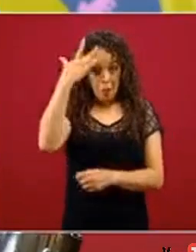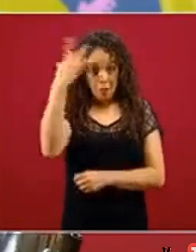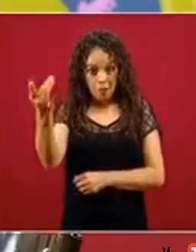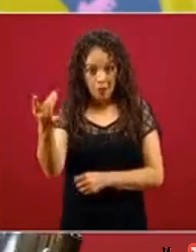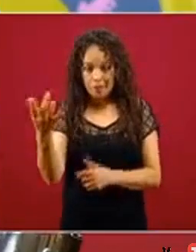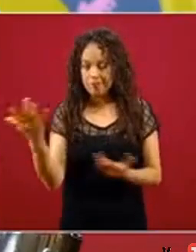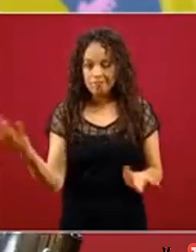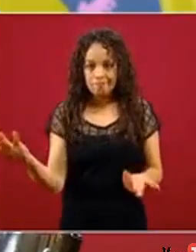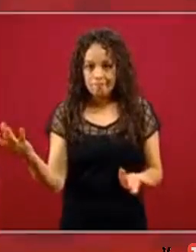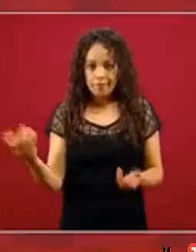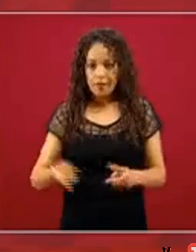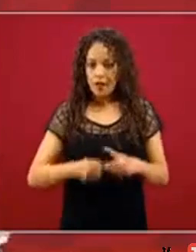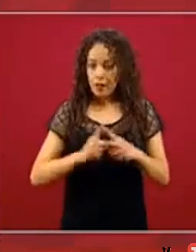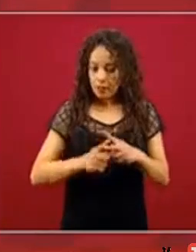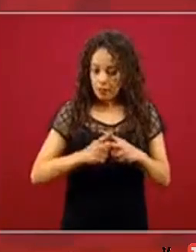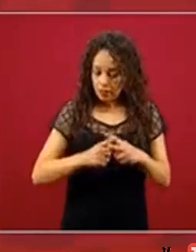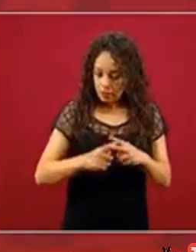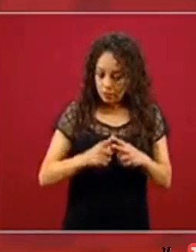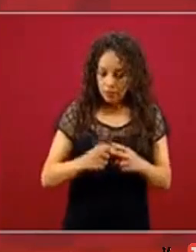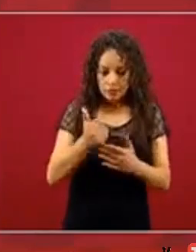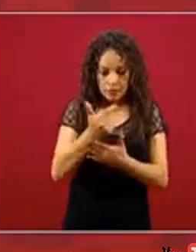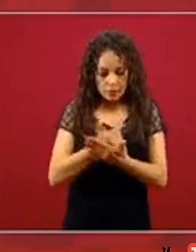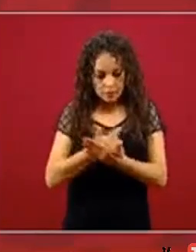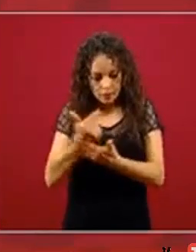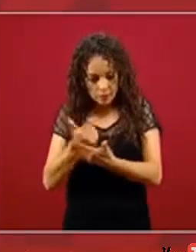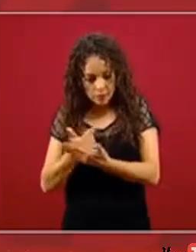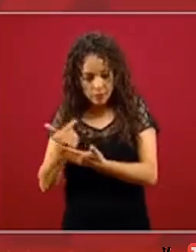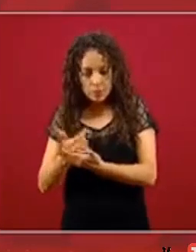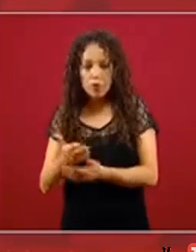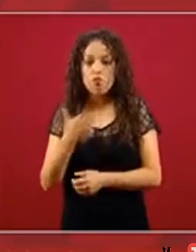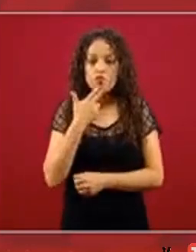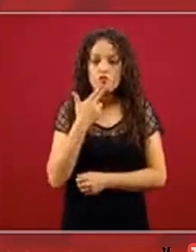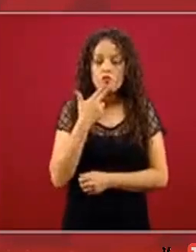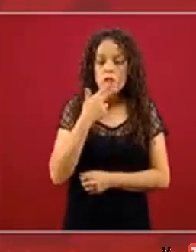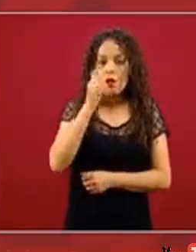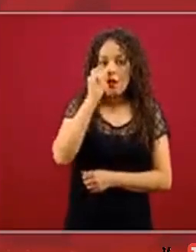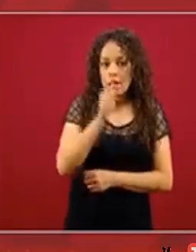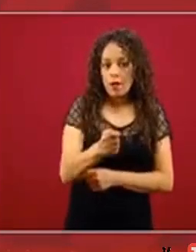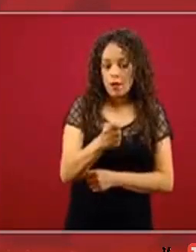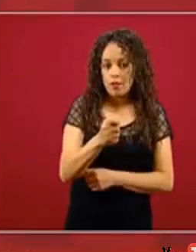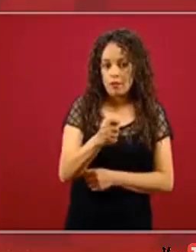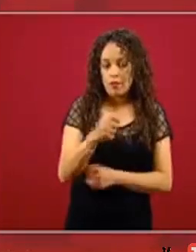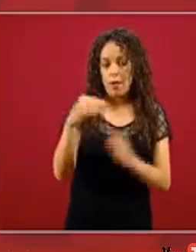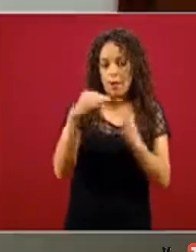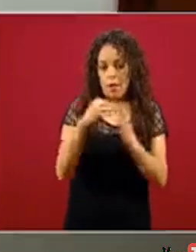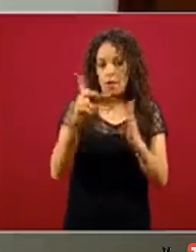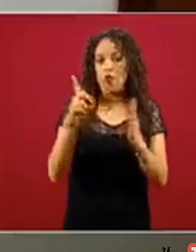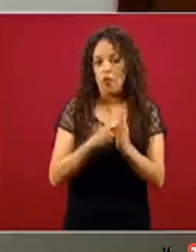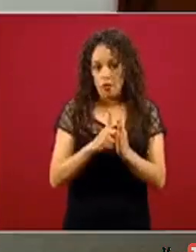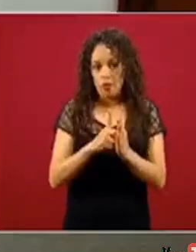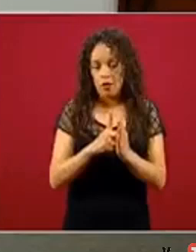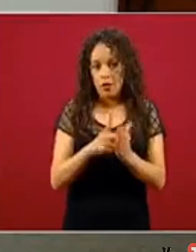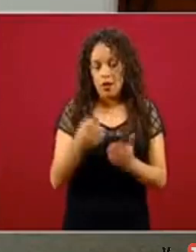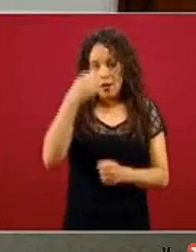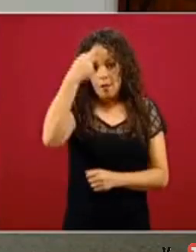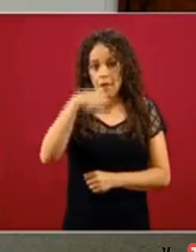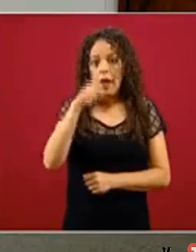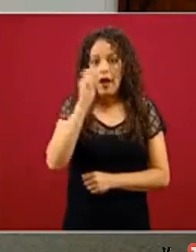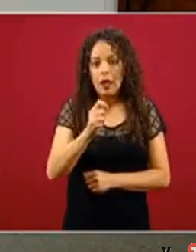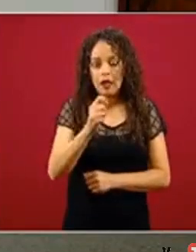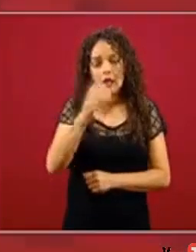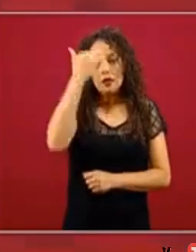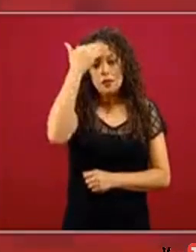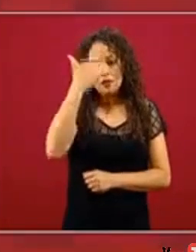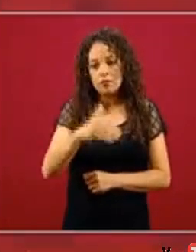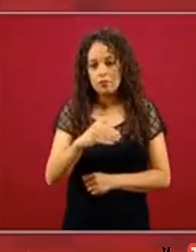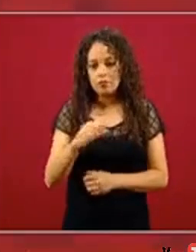una predicción que utiliza métodos robustos para intentar tener una representación